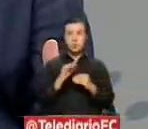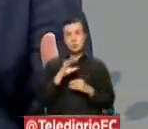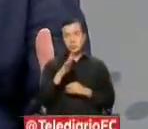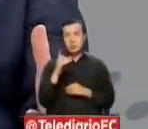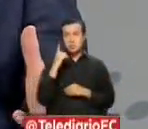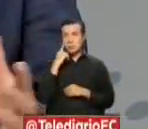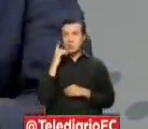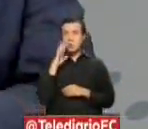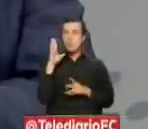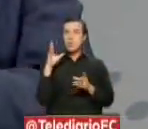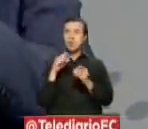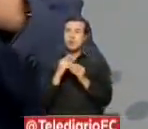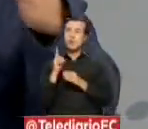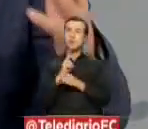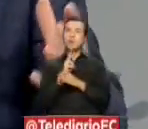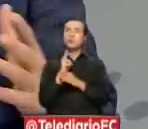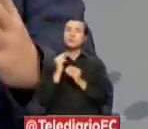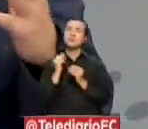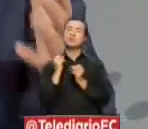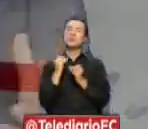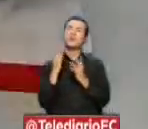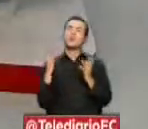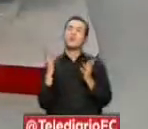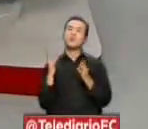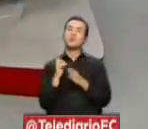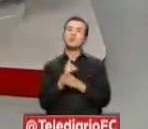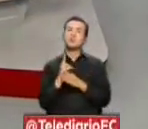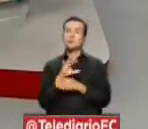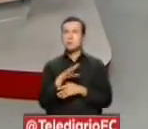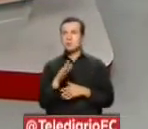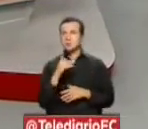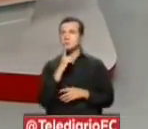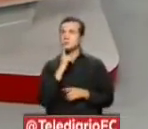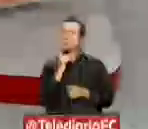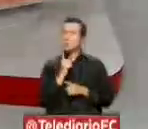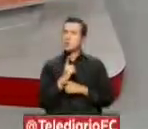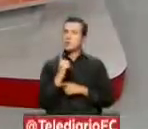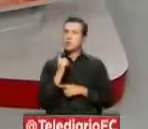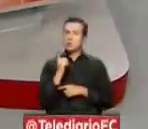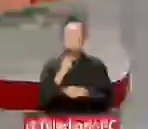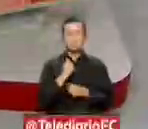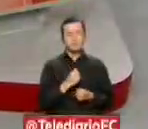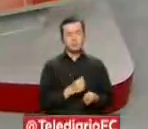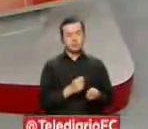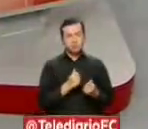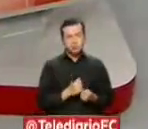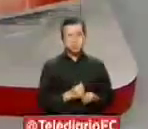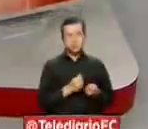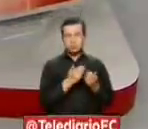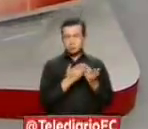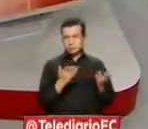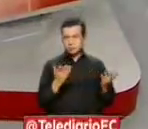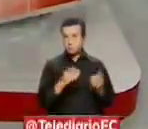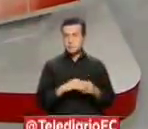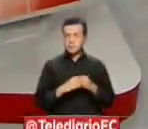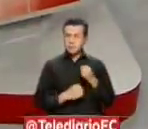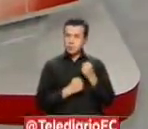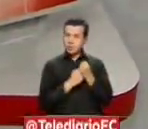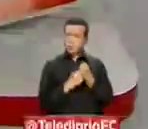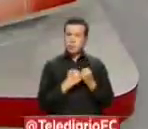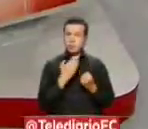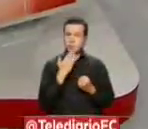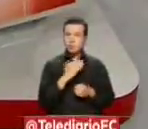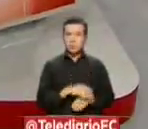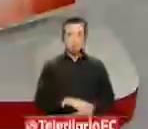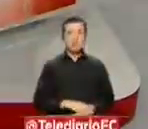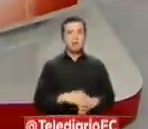que se puede utilizar? ¿Qué cantidad de recursos pueden ser redireccionados en la vía de lo que usted acaba de señalar? El